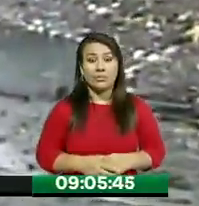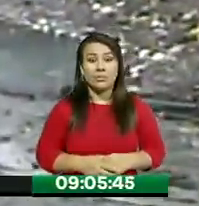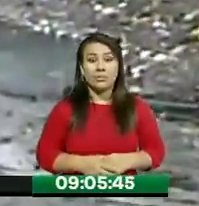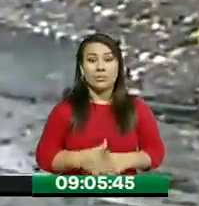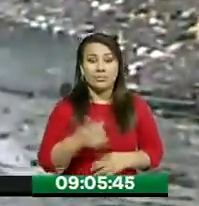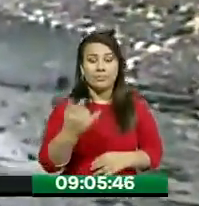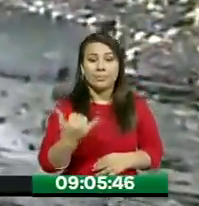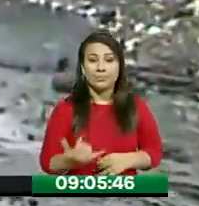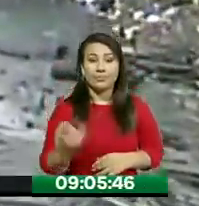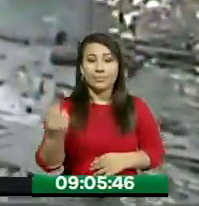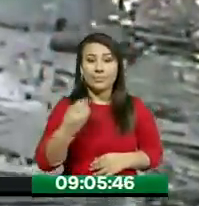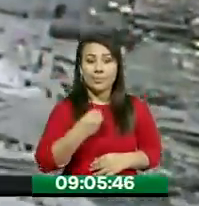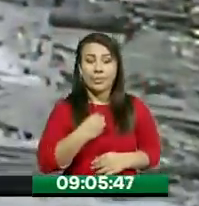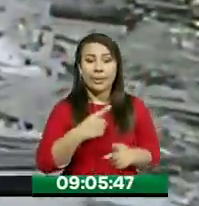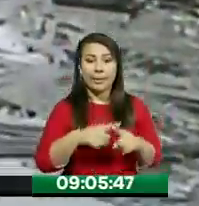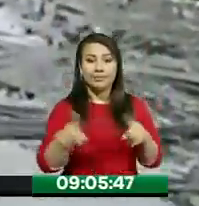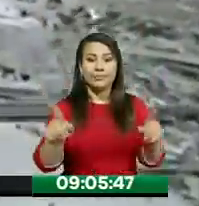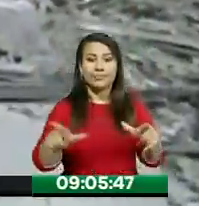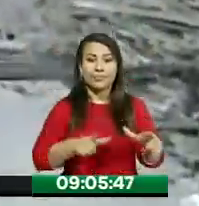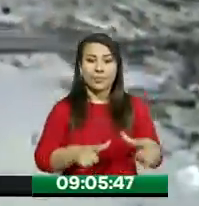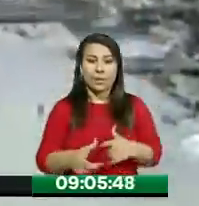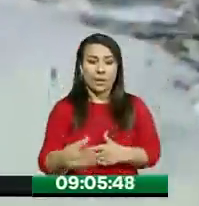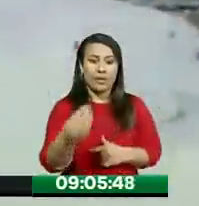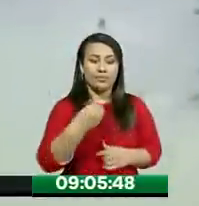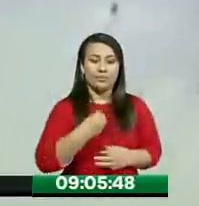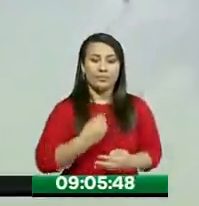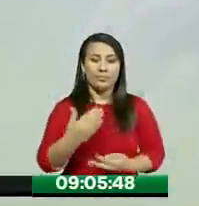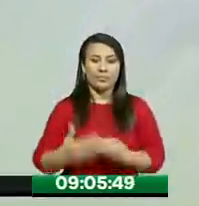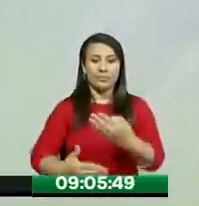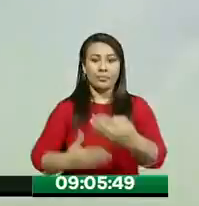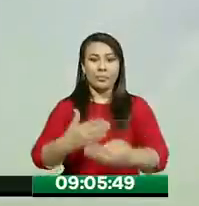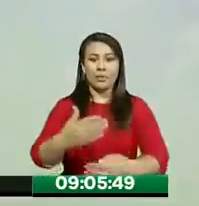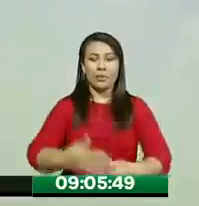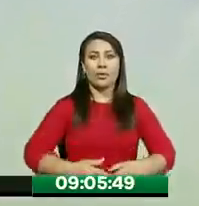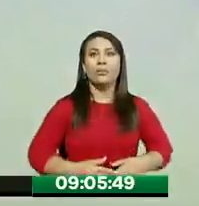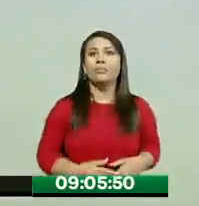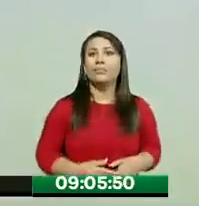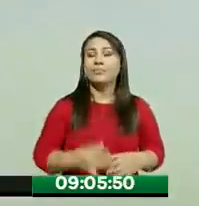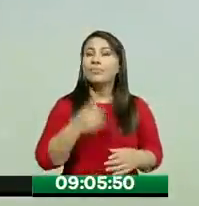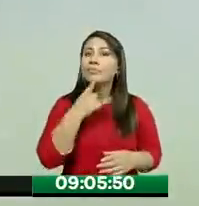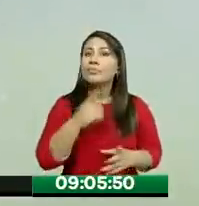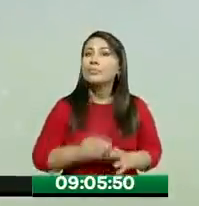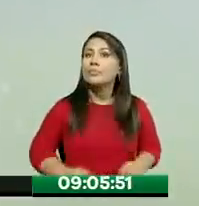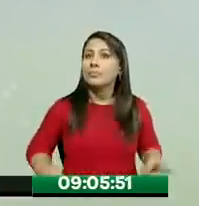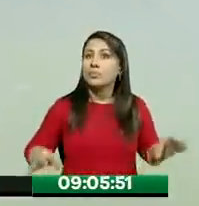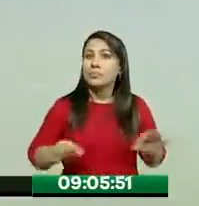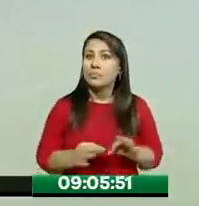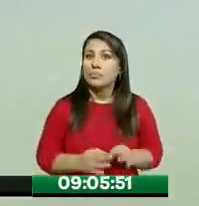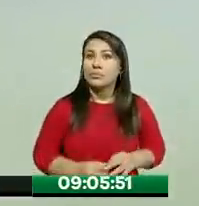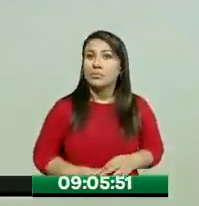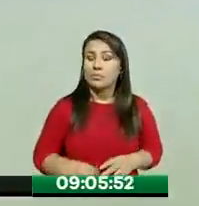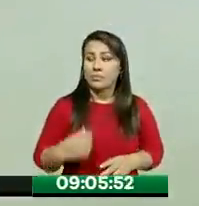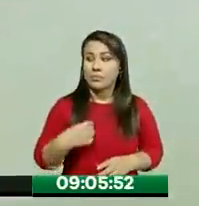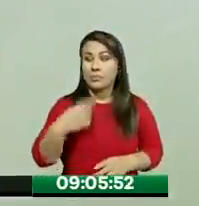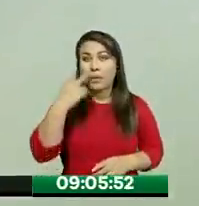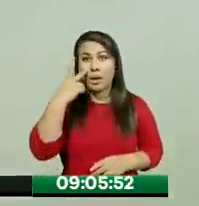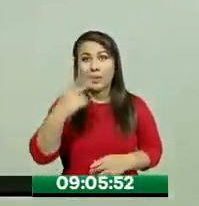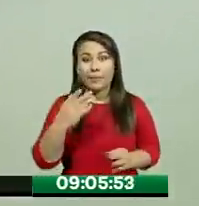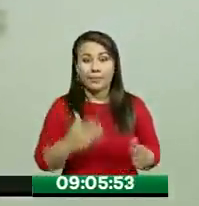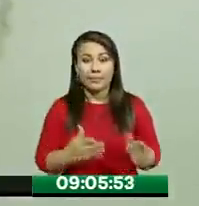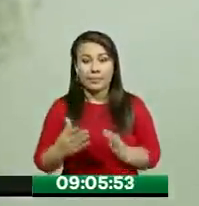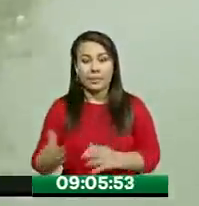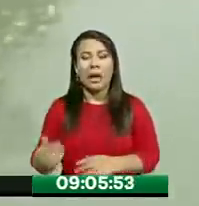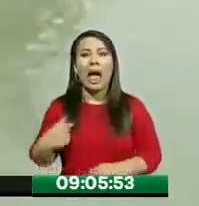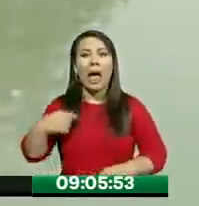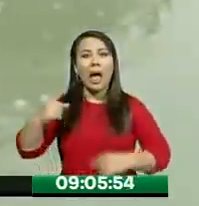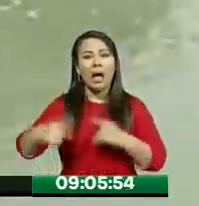hijo asegura que la mantuvieron en el hospital y le mintieron y que prácticamente la encontraron